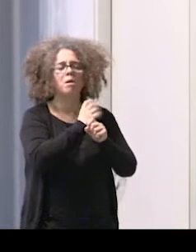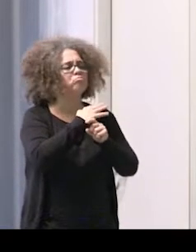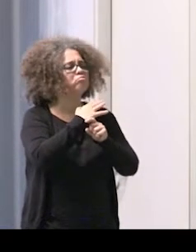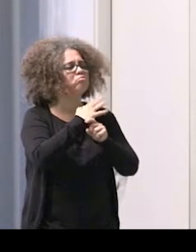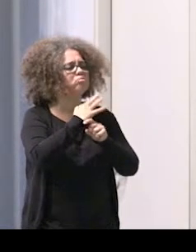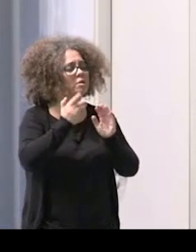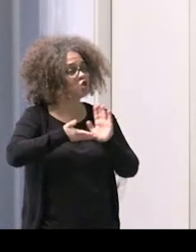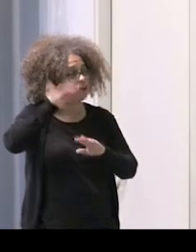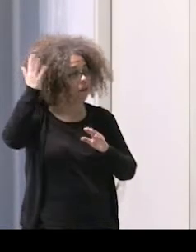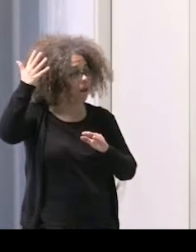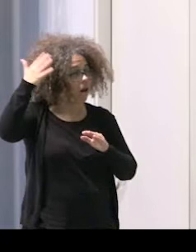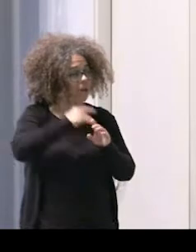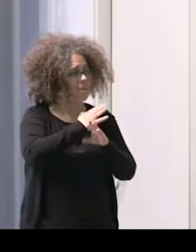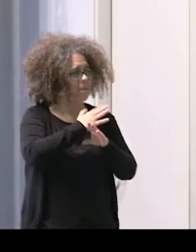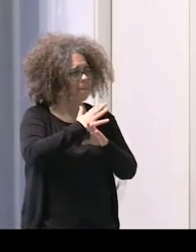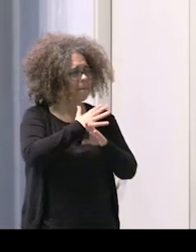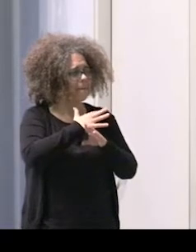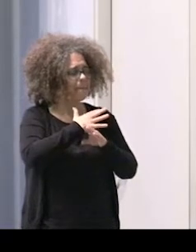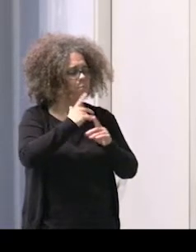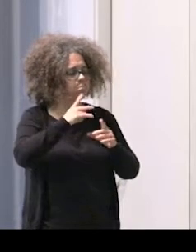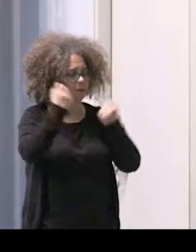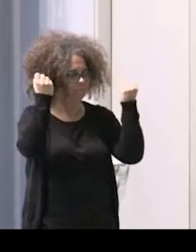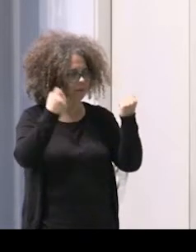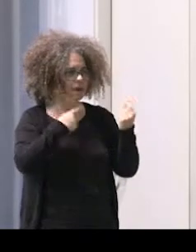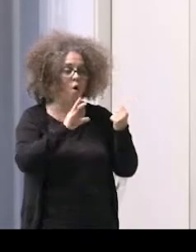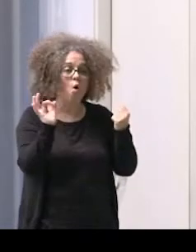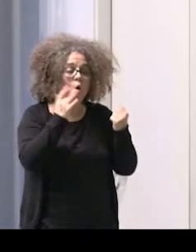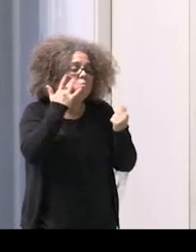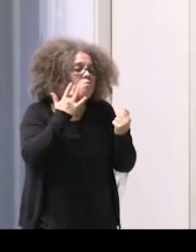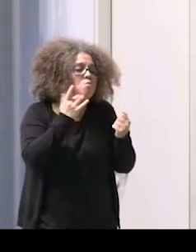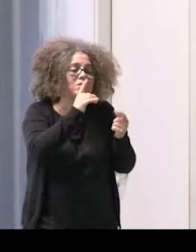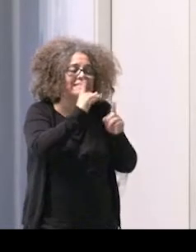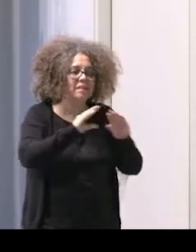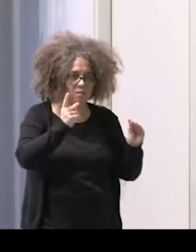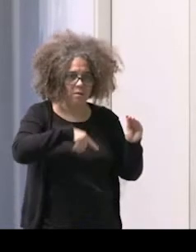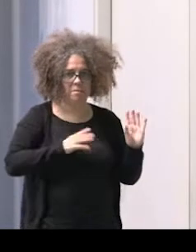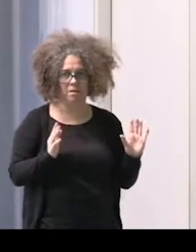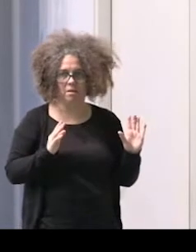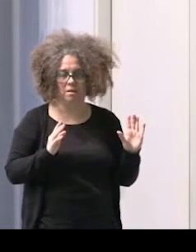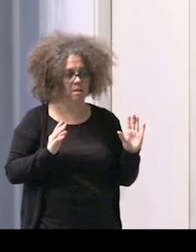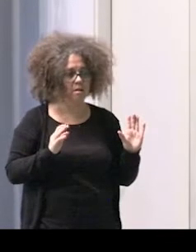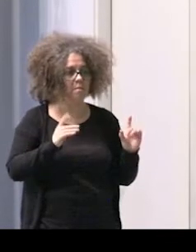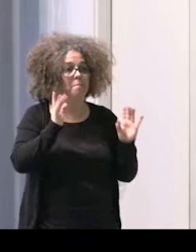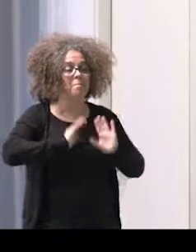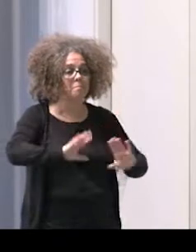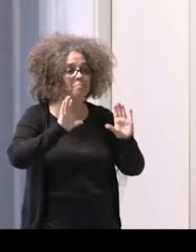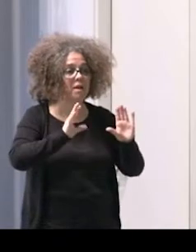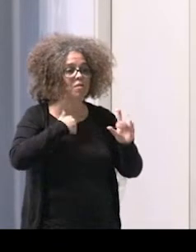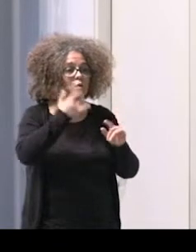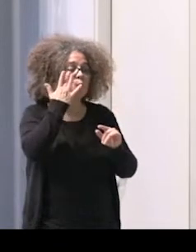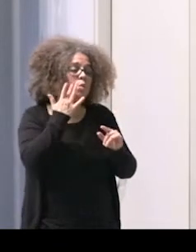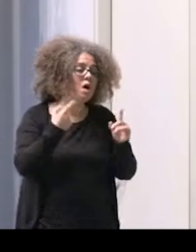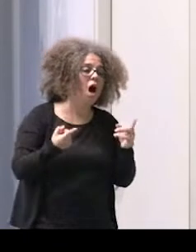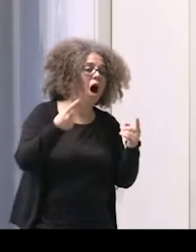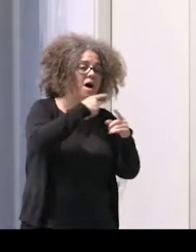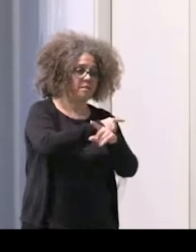hasta que llega a un punto de saturación. Pero eso es cuando el estímulo es un tono puro en silencio. Cuando el estímulo es el mismo tono puro inmerso en